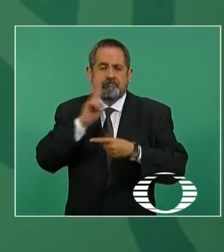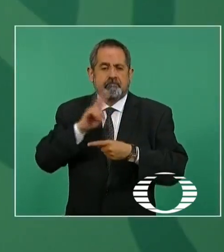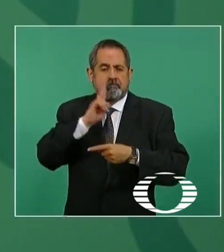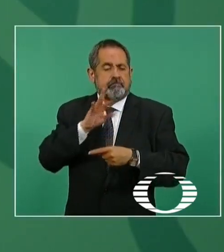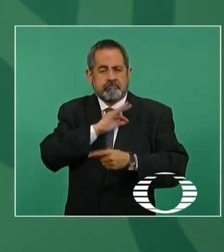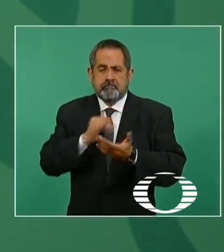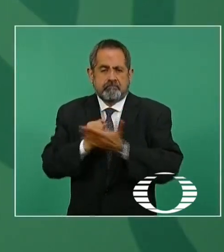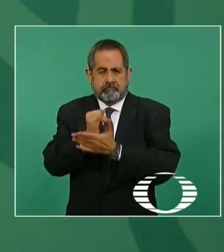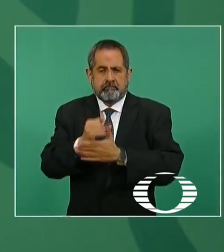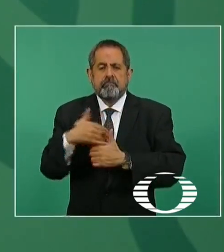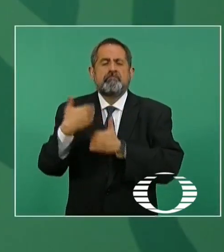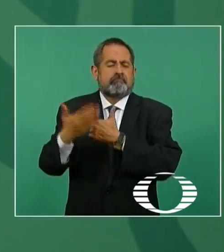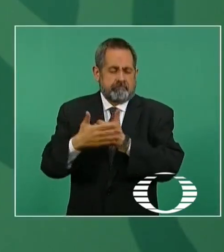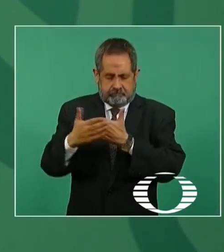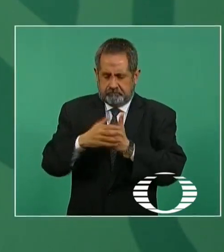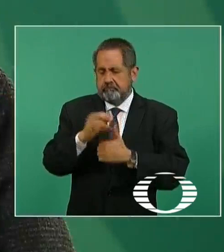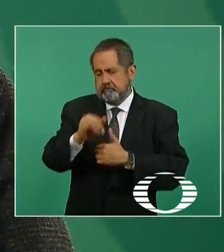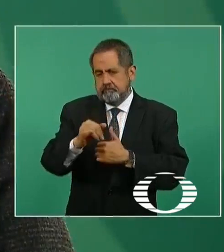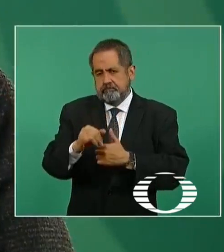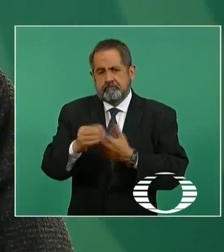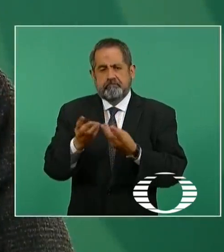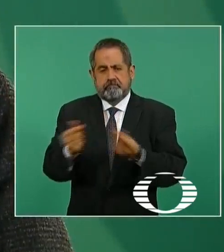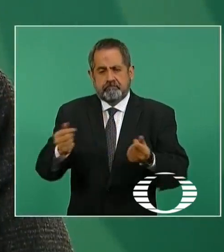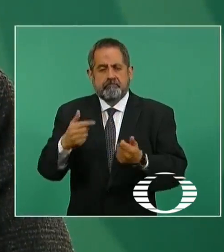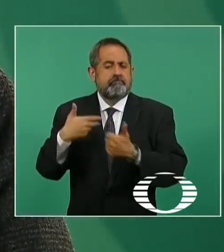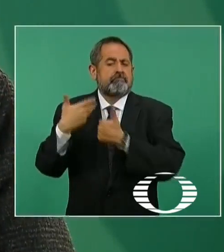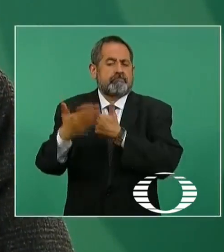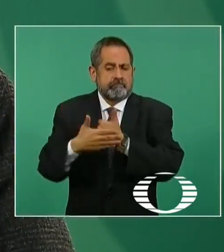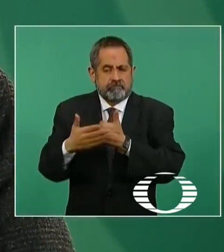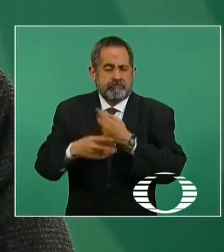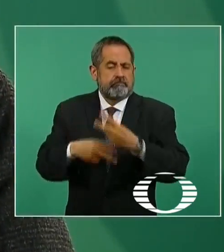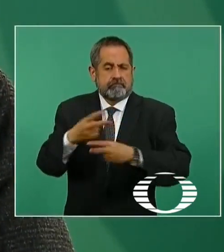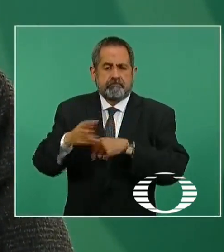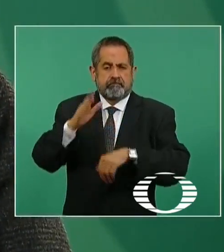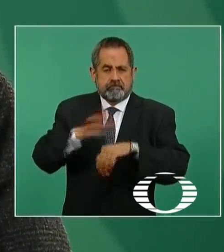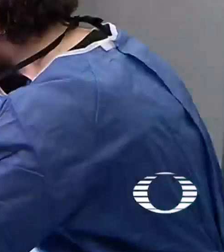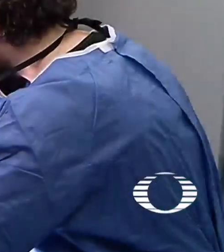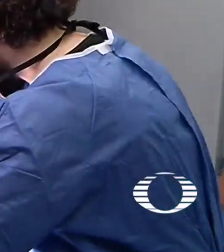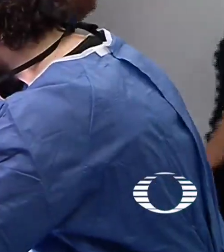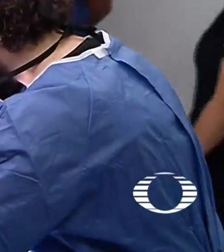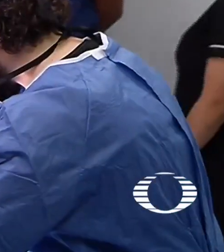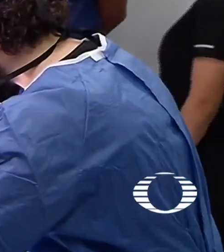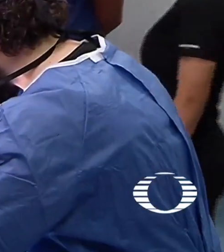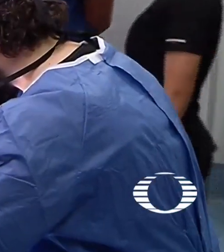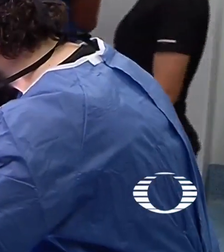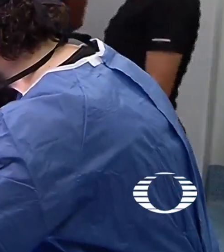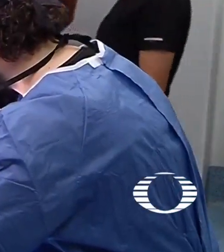va a favorecer ahora que vamos a tener más especialistas.